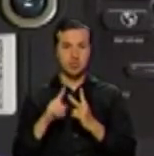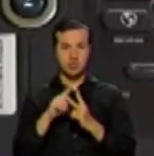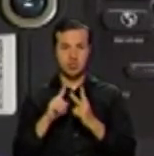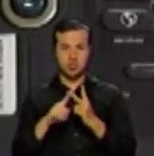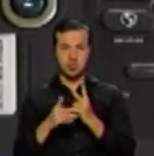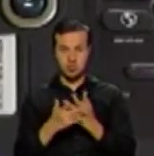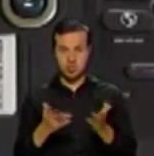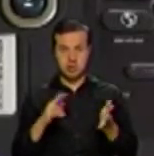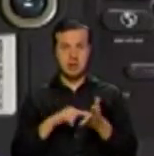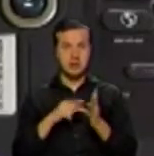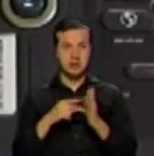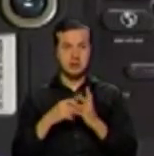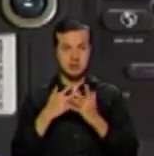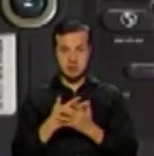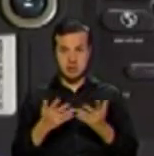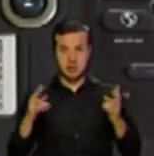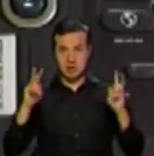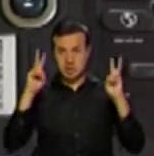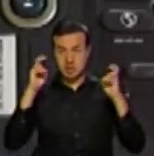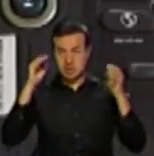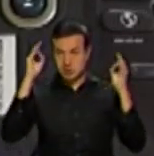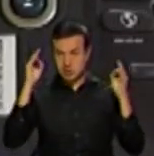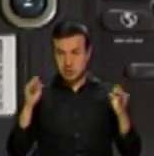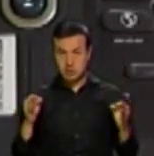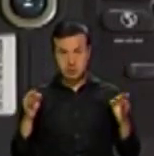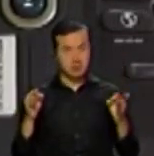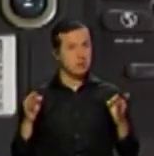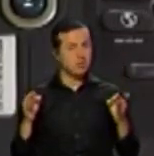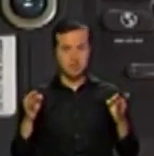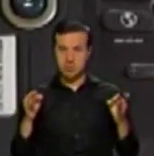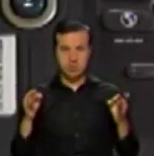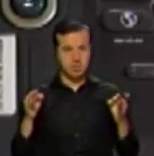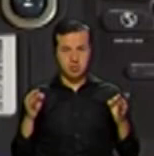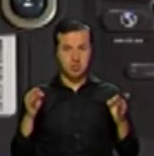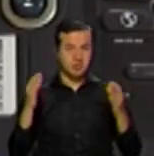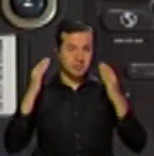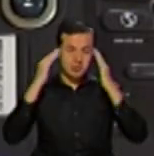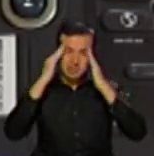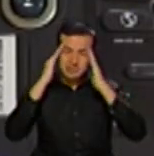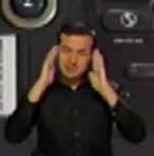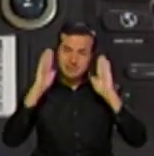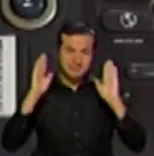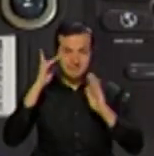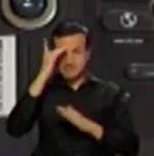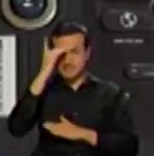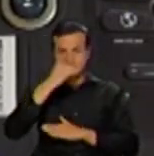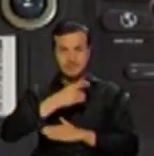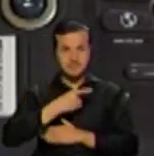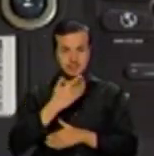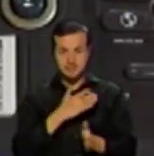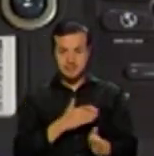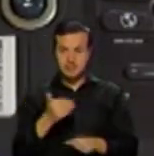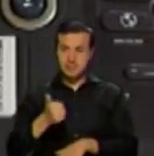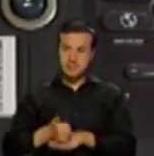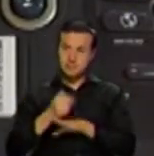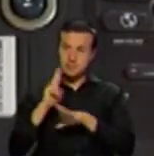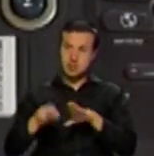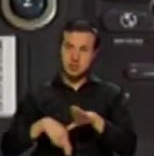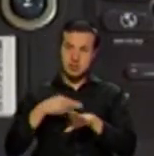que ese era el titular definitivo, porque todavía no se conocía la resolución de la Corte